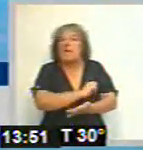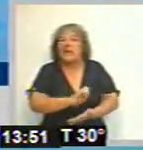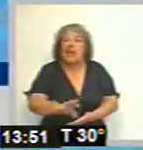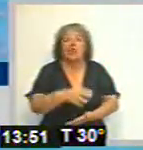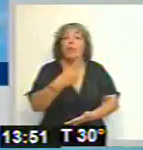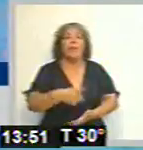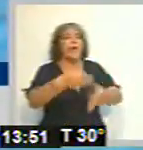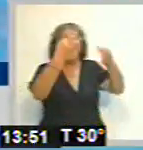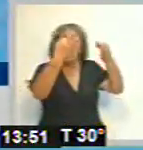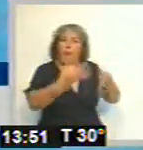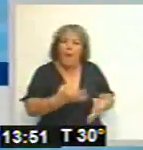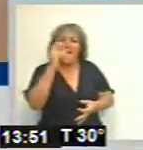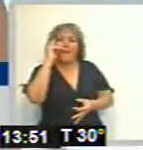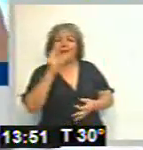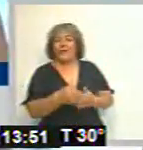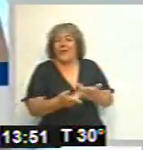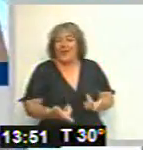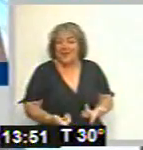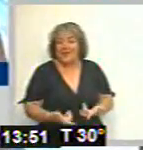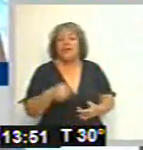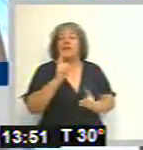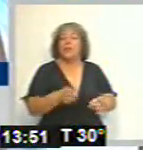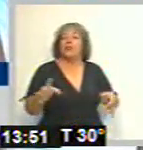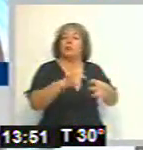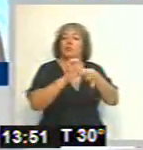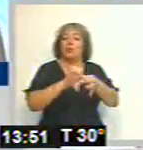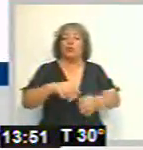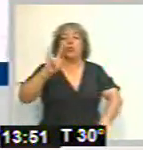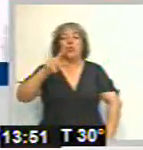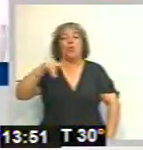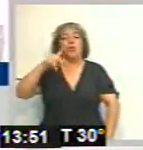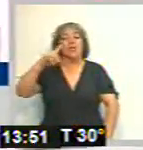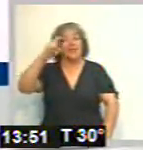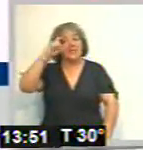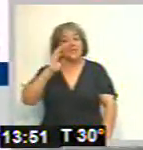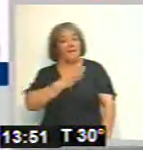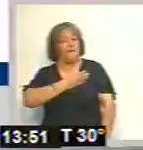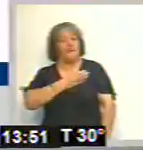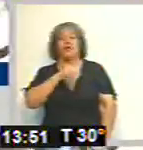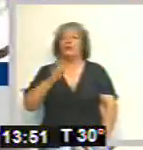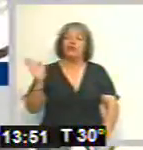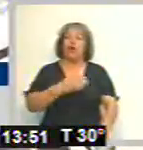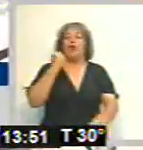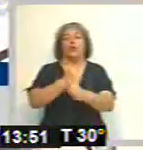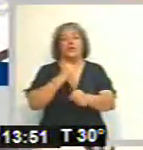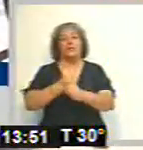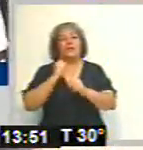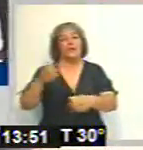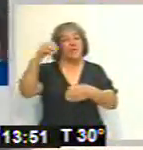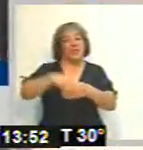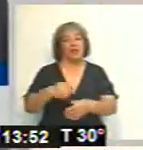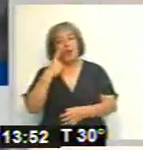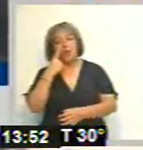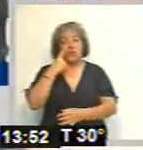campaña nacional conjuntamente también con UNICEF Argentina, que estamos trabajando, y bueno, toda esta actividad se va a desarrollar también desde el municipio,